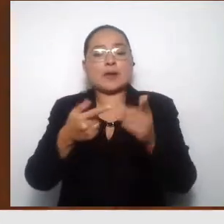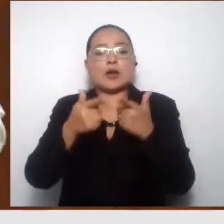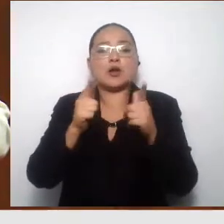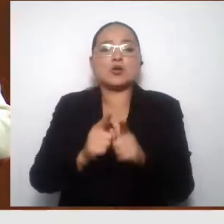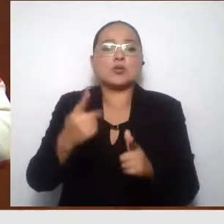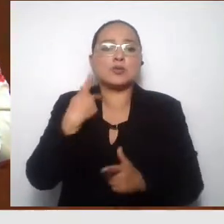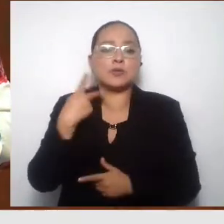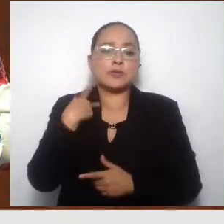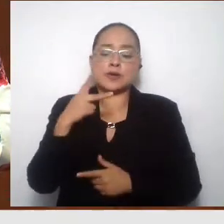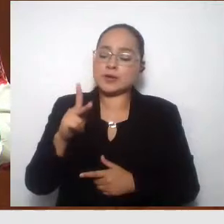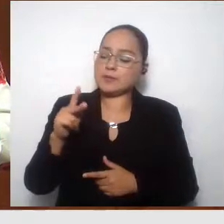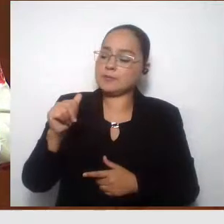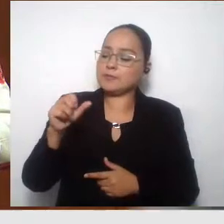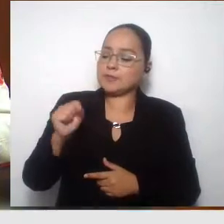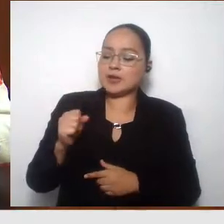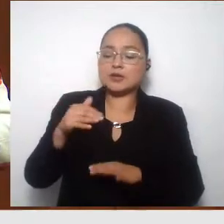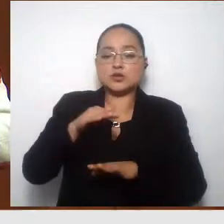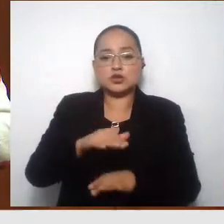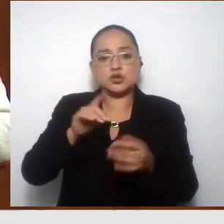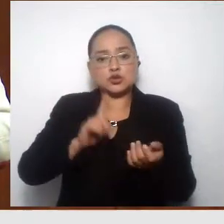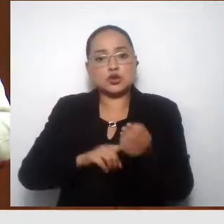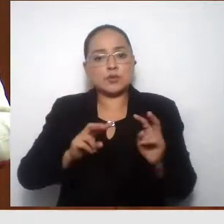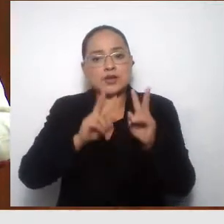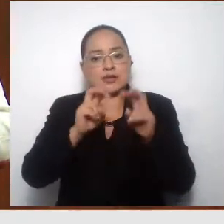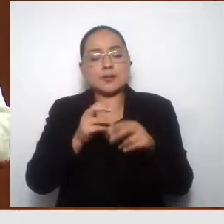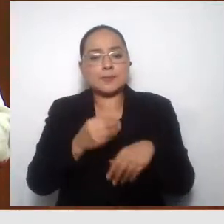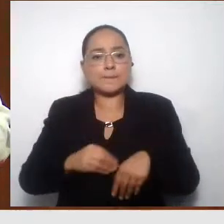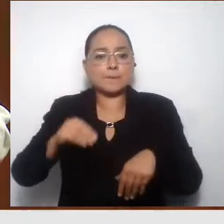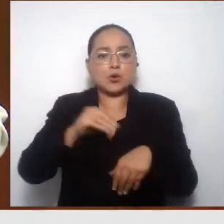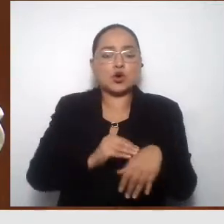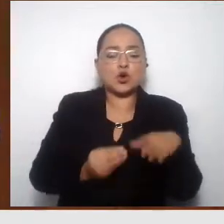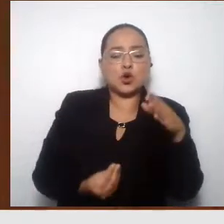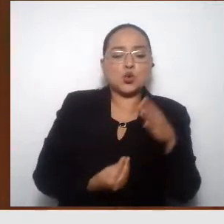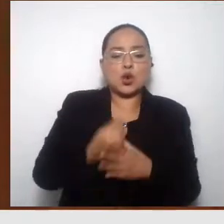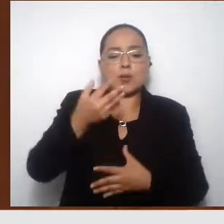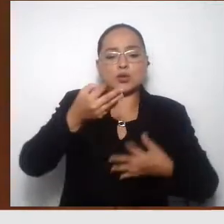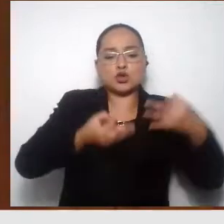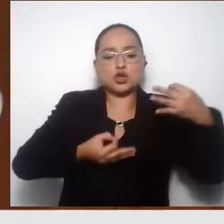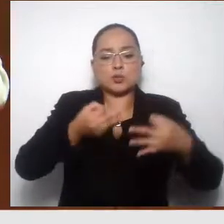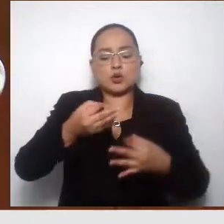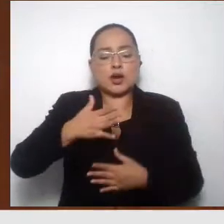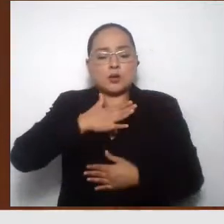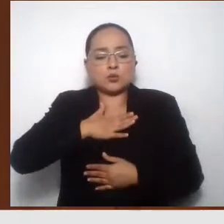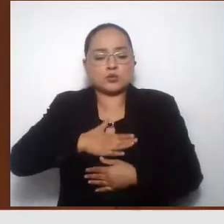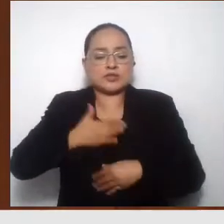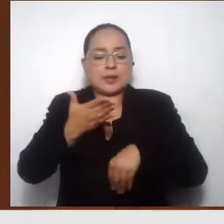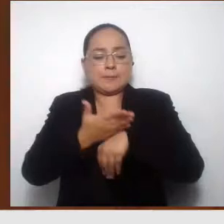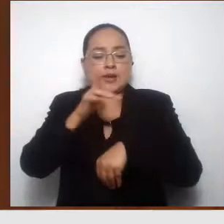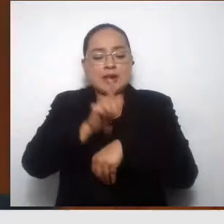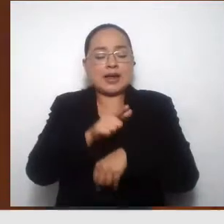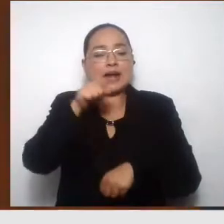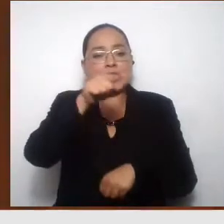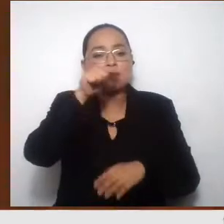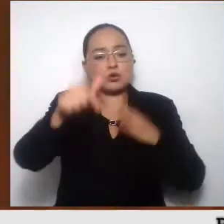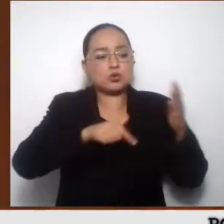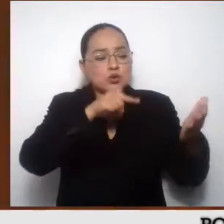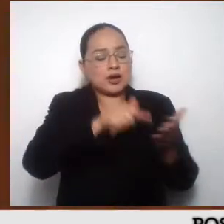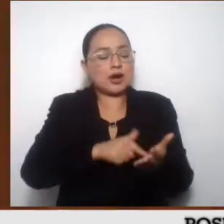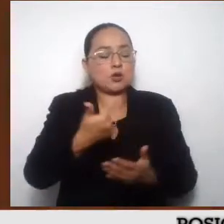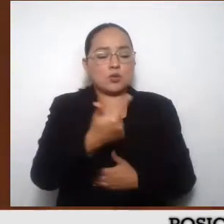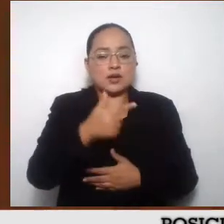que tiene que ver con la instalación de un centro de justicia penal en Guasave. En el